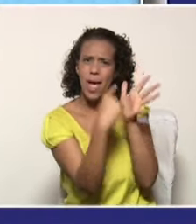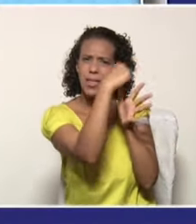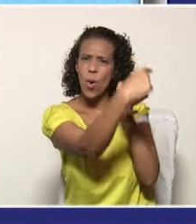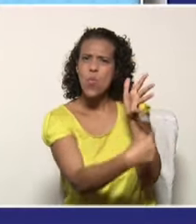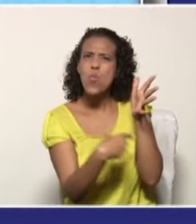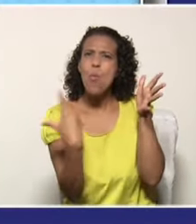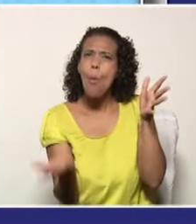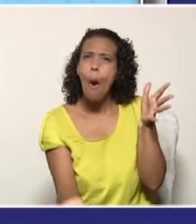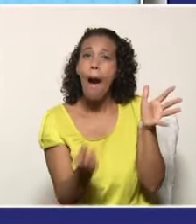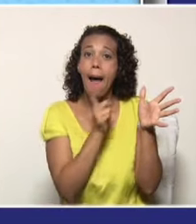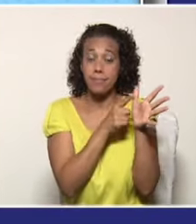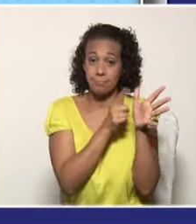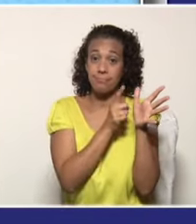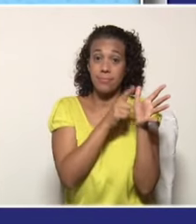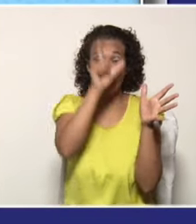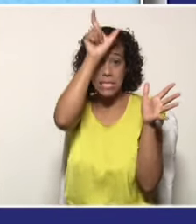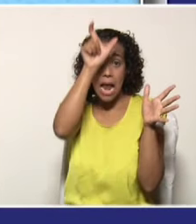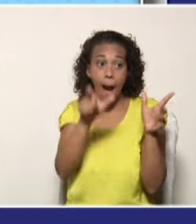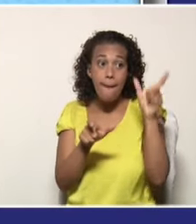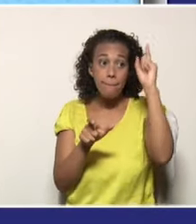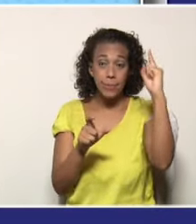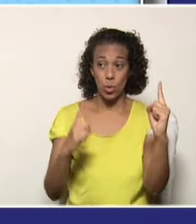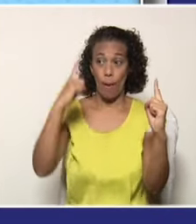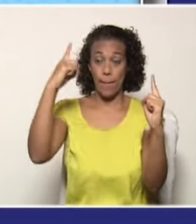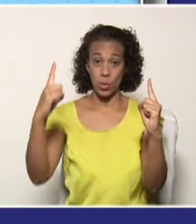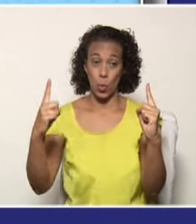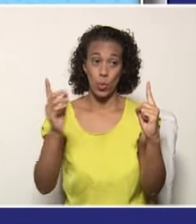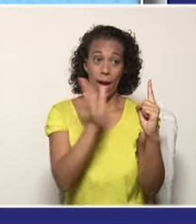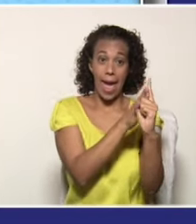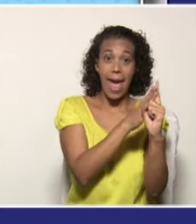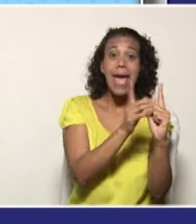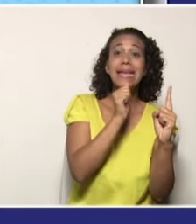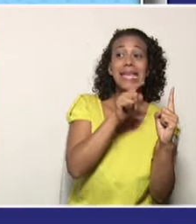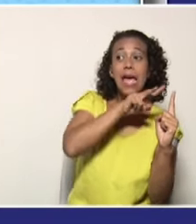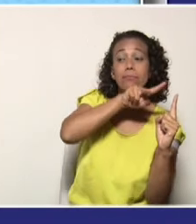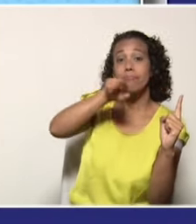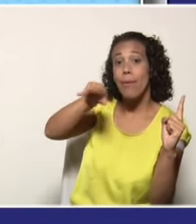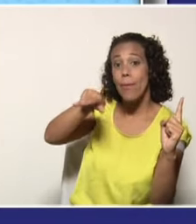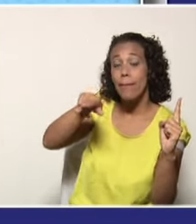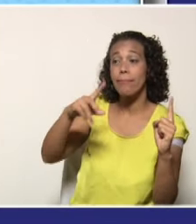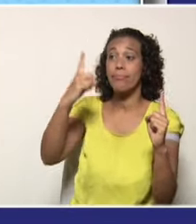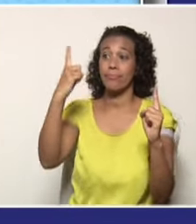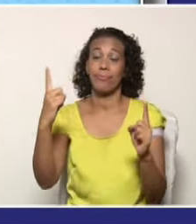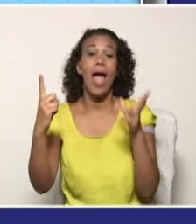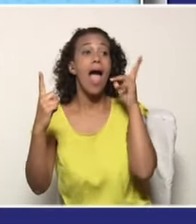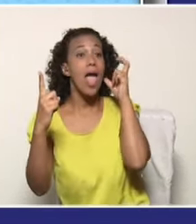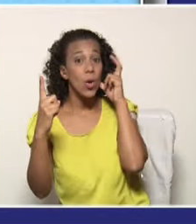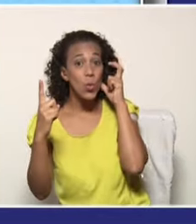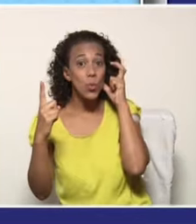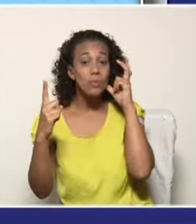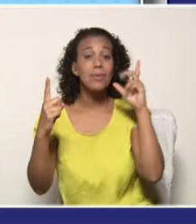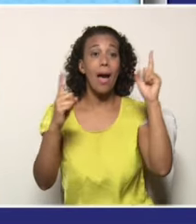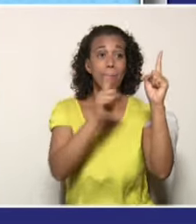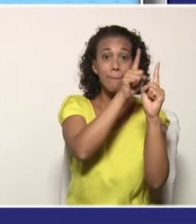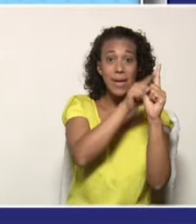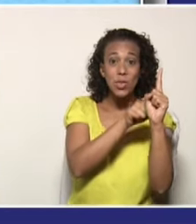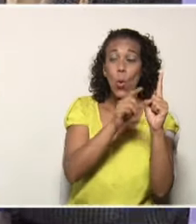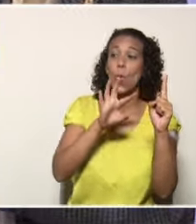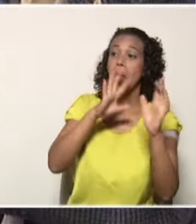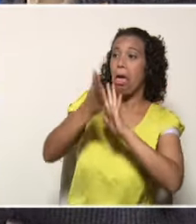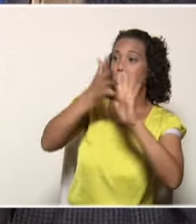comunicación? Los elementos que influyen en la comunicación tenemos al emisor, el